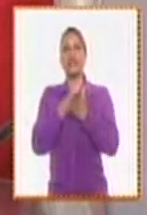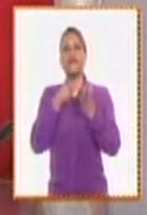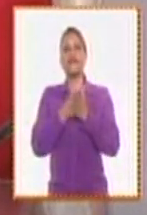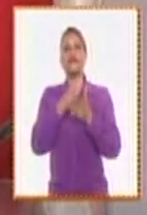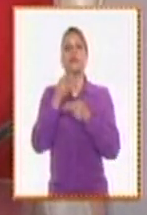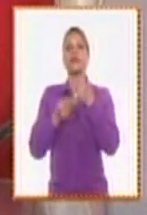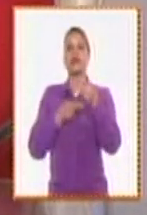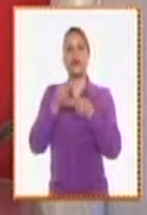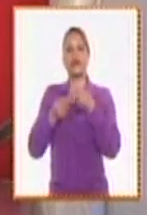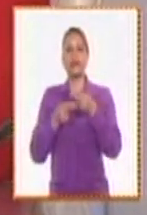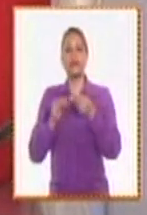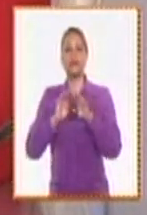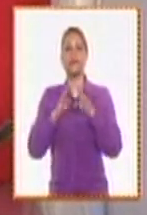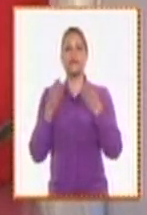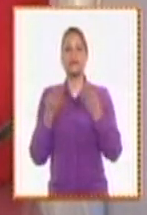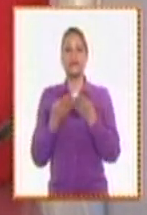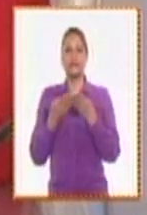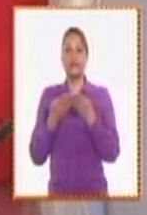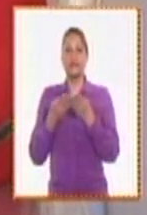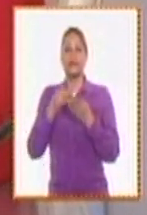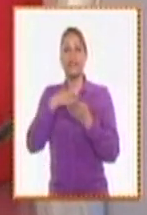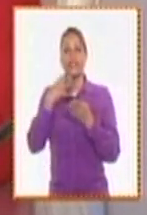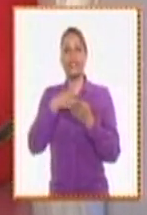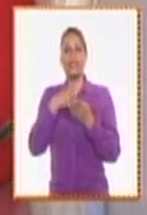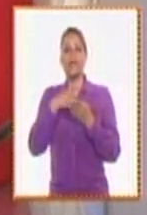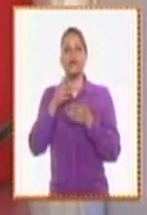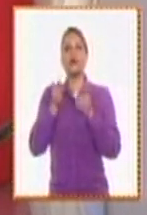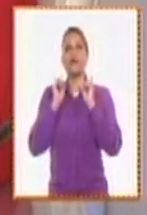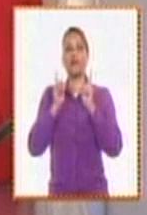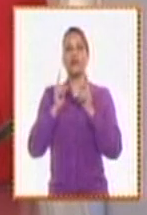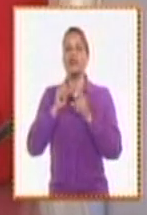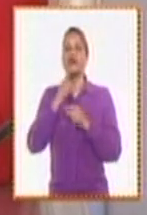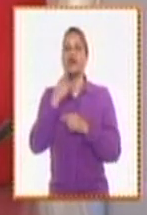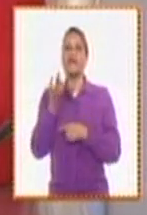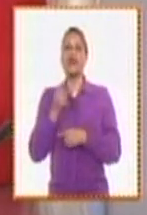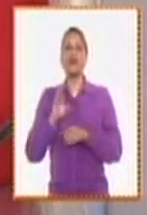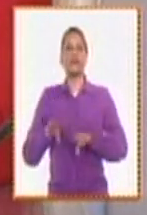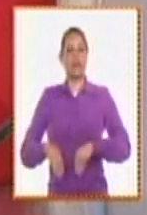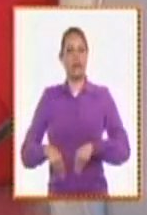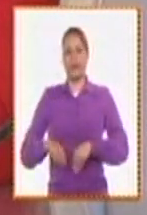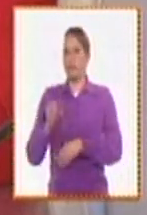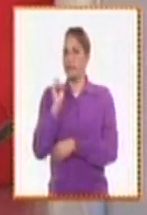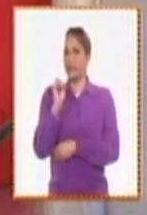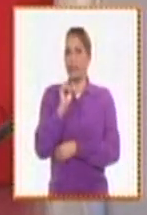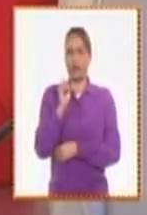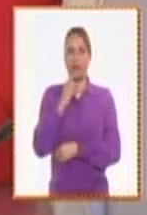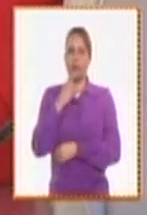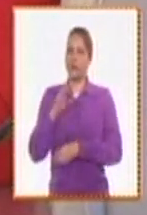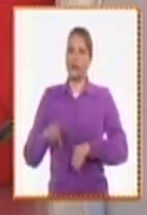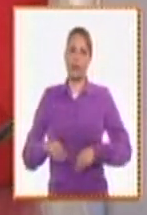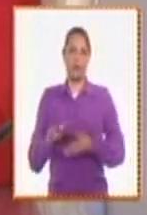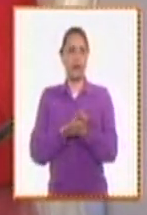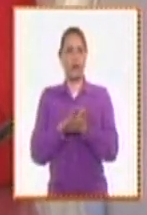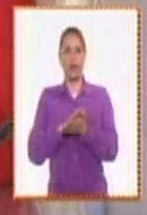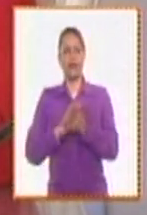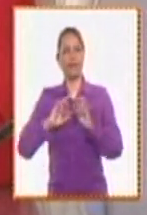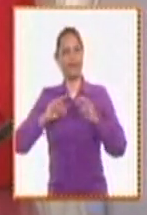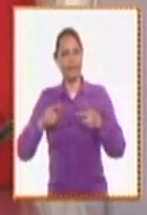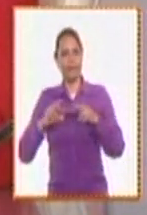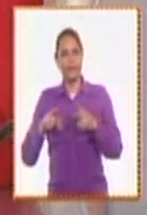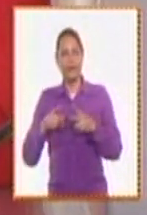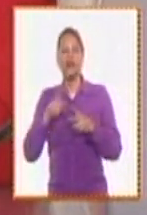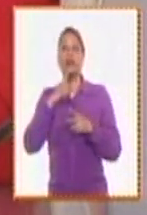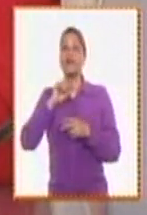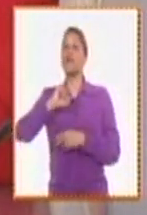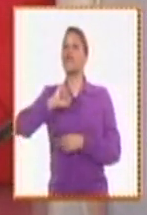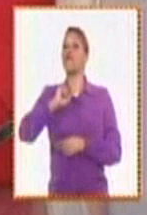hacemos. Evidentemente, tenemos una política de tolerancia cero ante estas conductas que, como repetimos, son muy